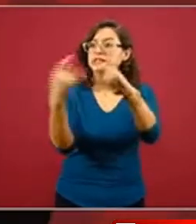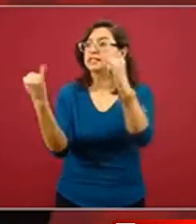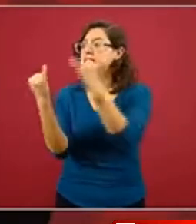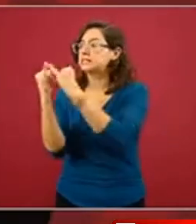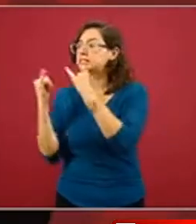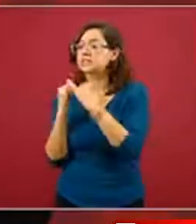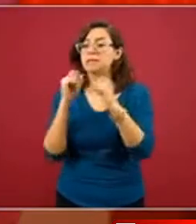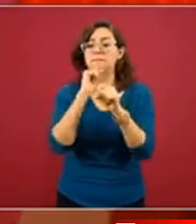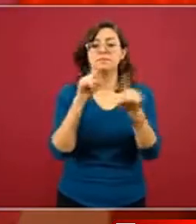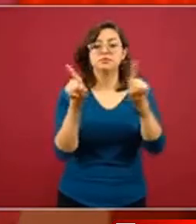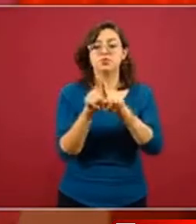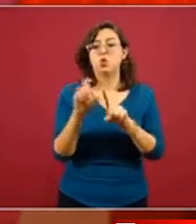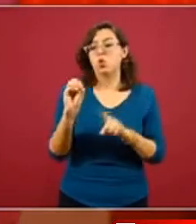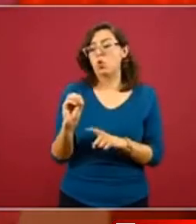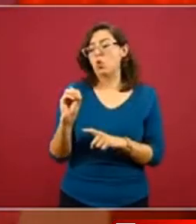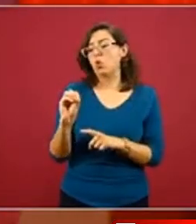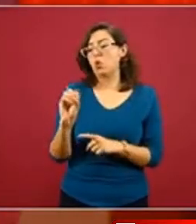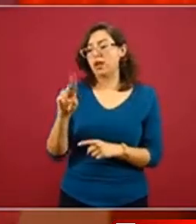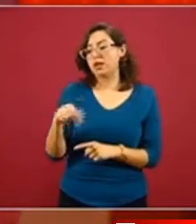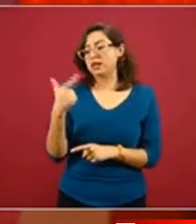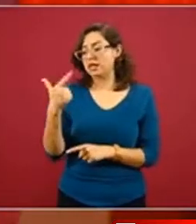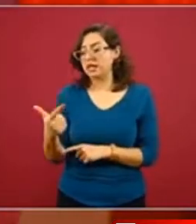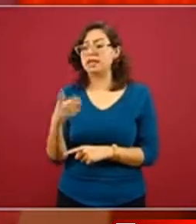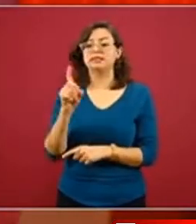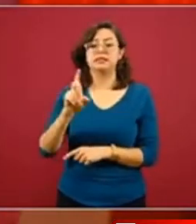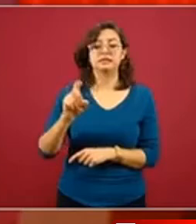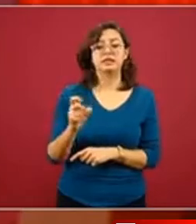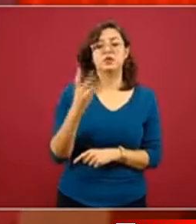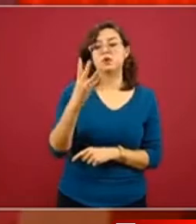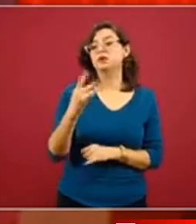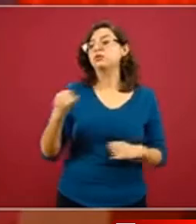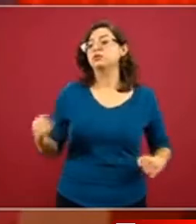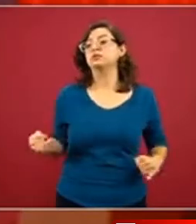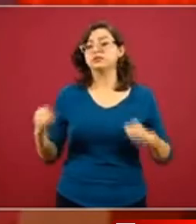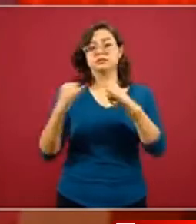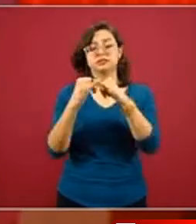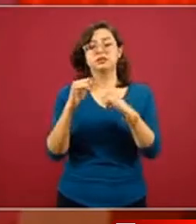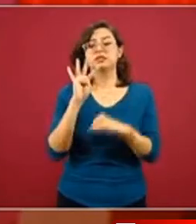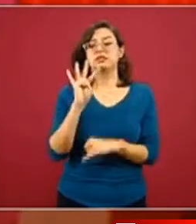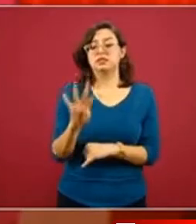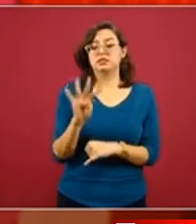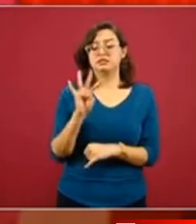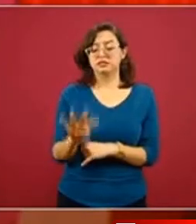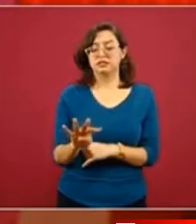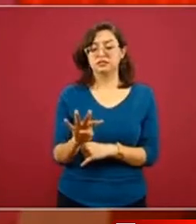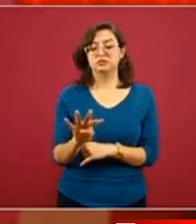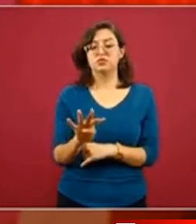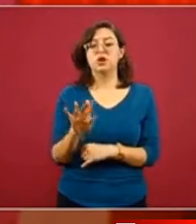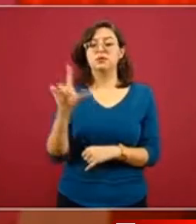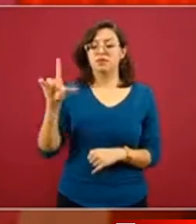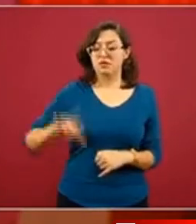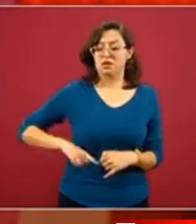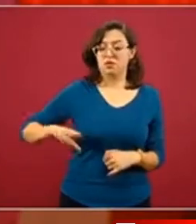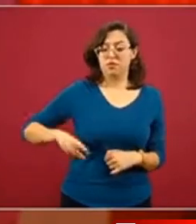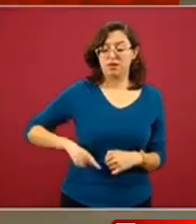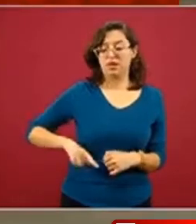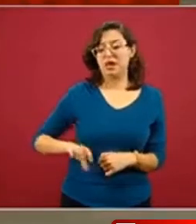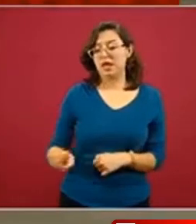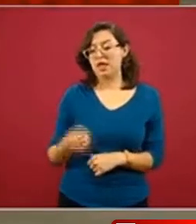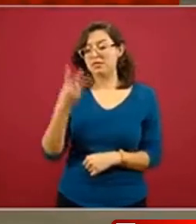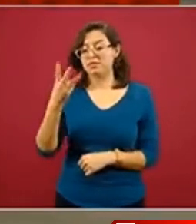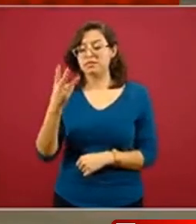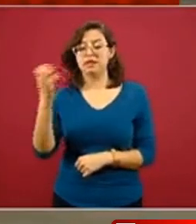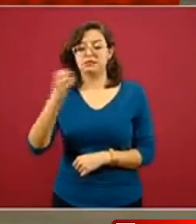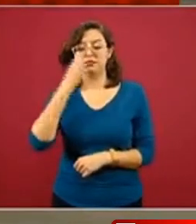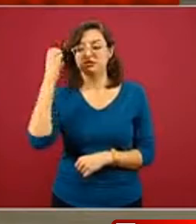organizaciones civiles. Participan 34 instituciones, 19 instituciones gubernamentales, 3 de la